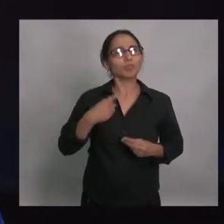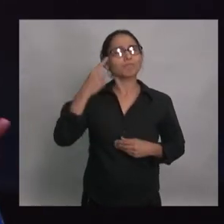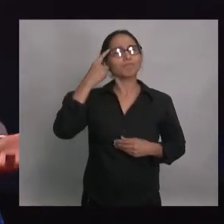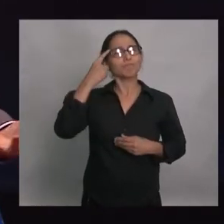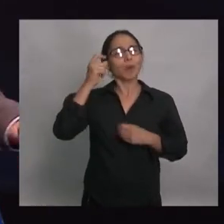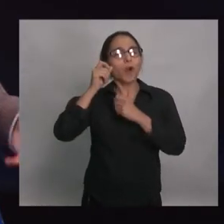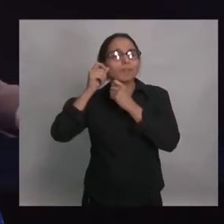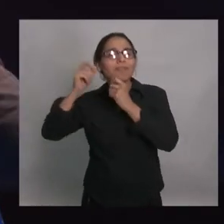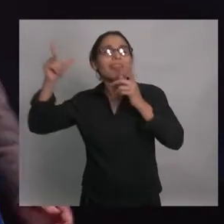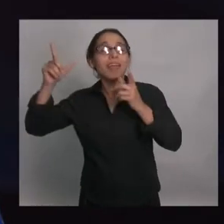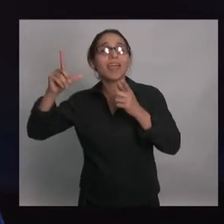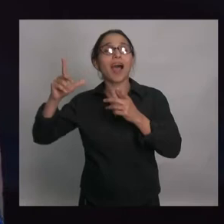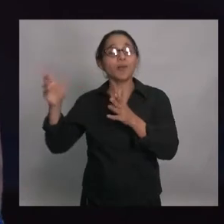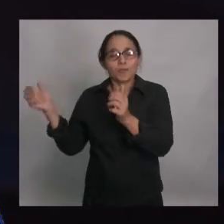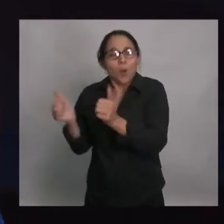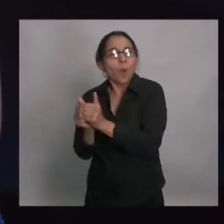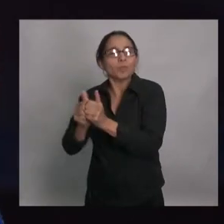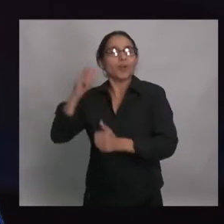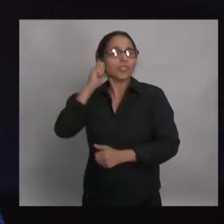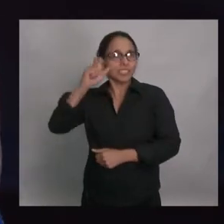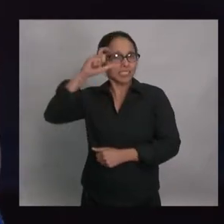colaboración con pablo gentili